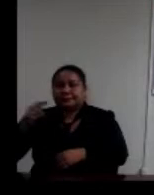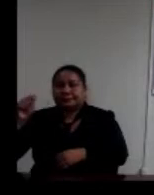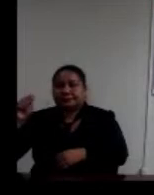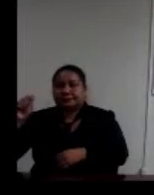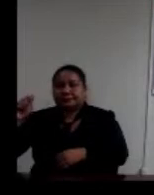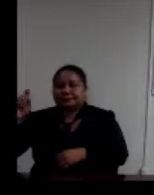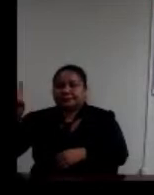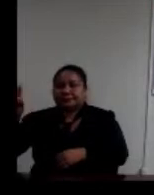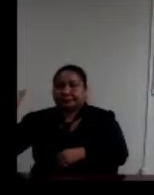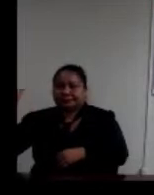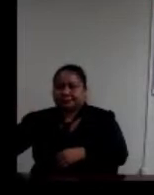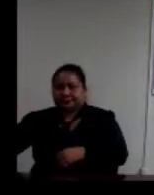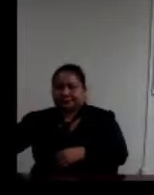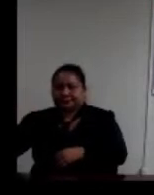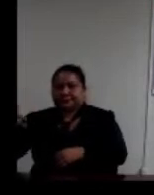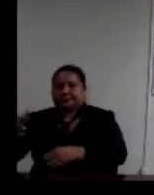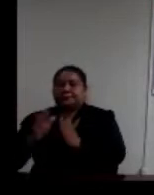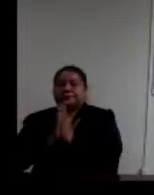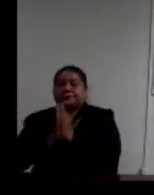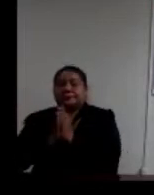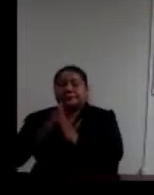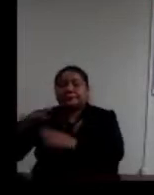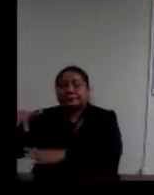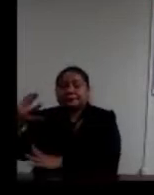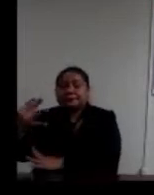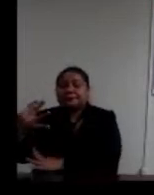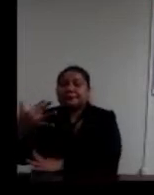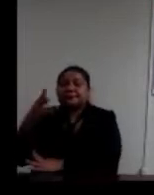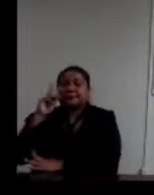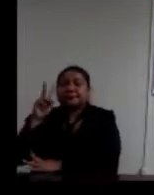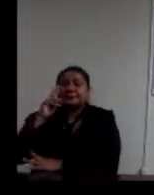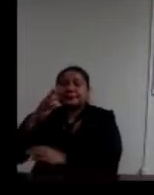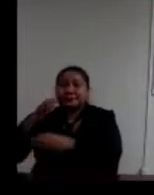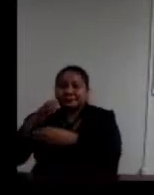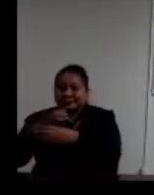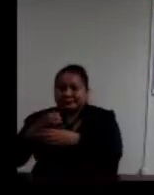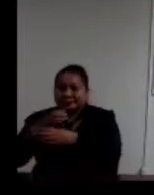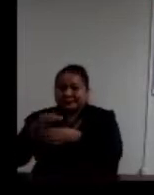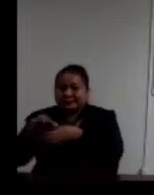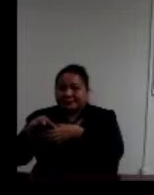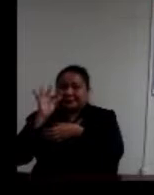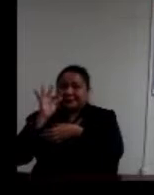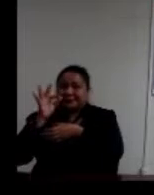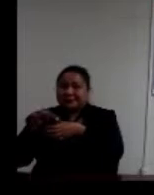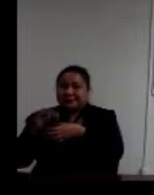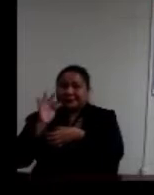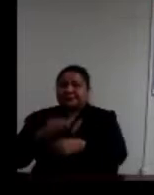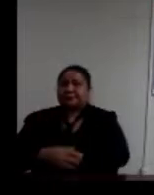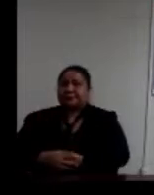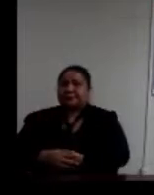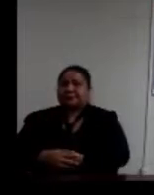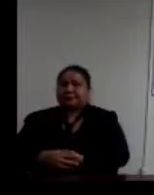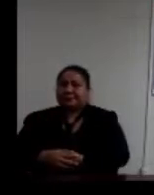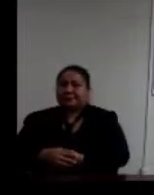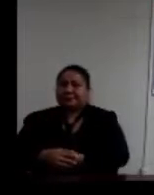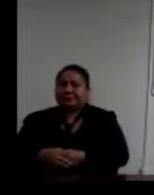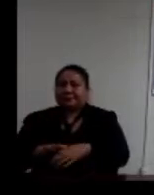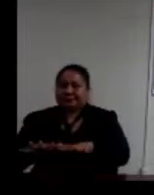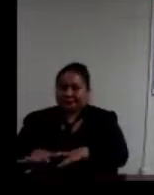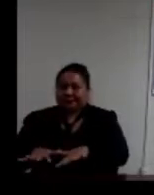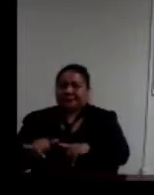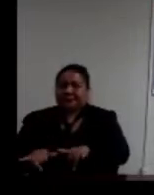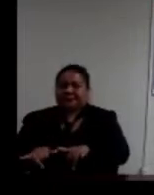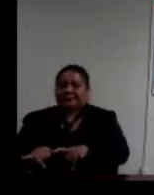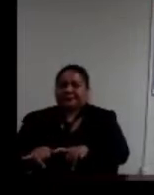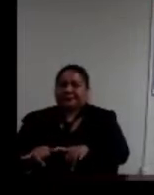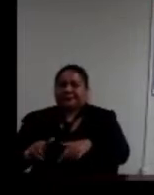tómense alrededor de 10 a 15 tazas de café y manténganse quietos y no se muevan. Y yo les voy a dar